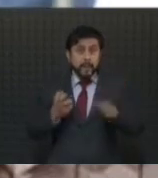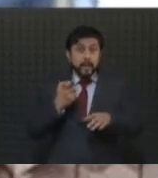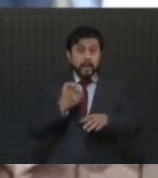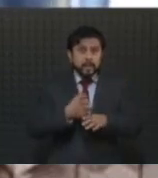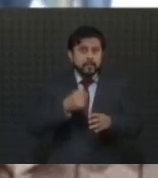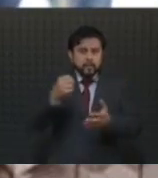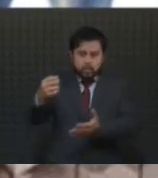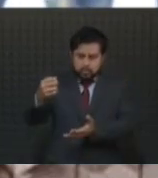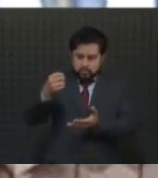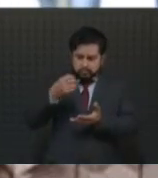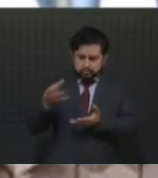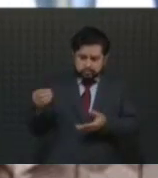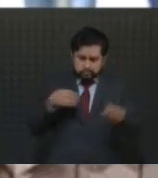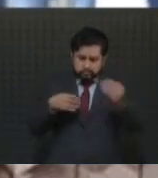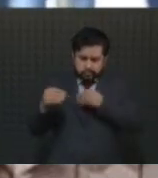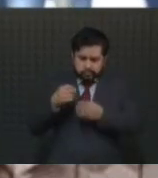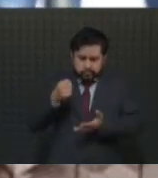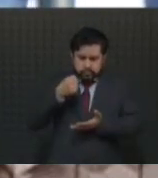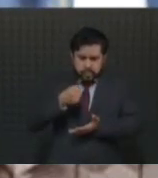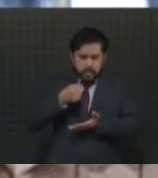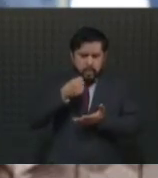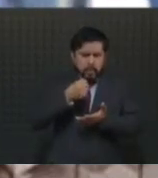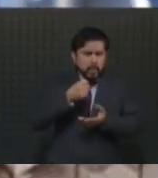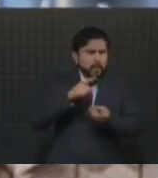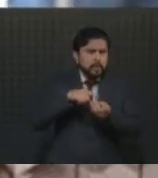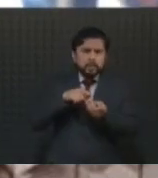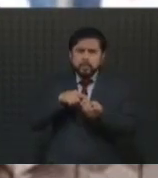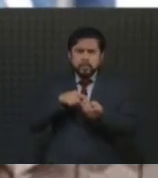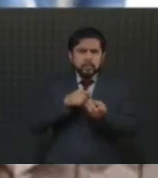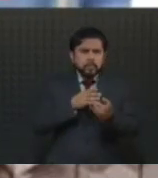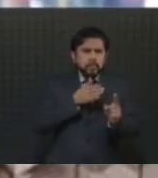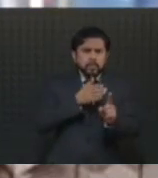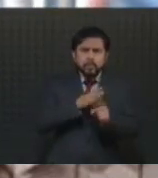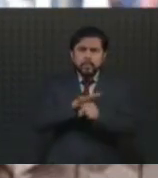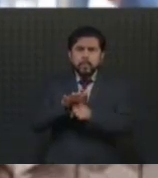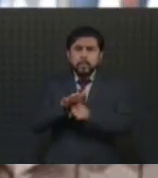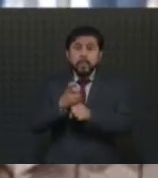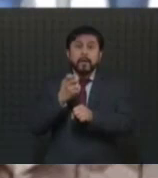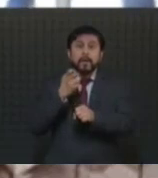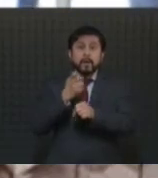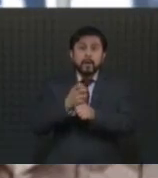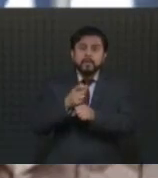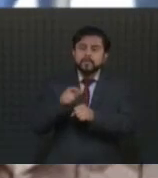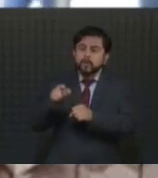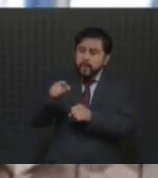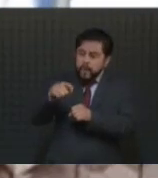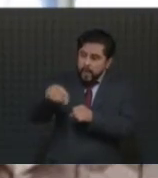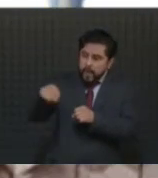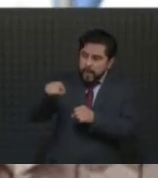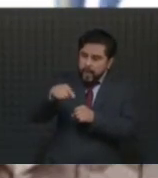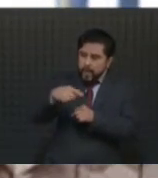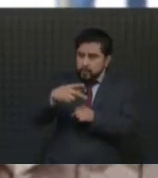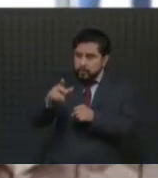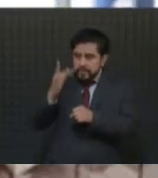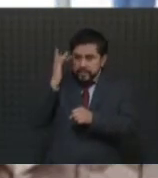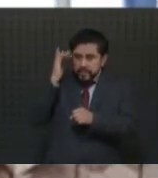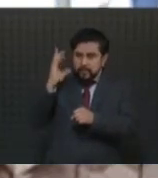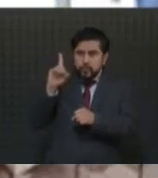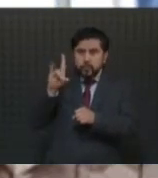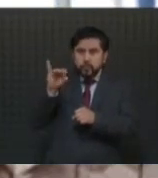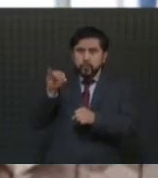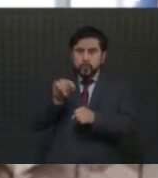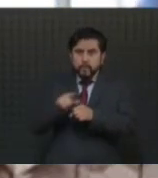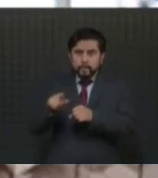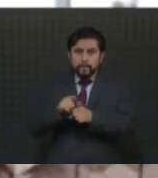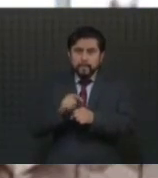a los habitantes de Santo Domingo, de Santa Úrsula, de Pedregales, pues lo que nos dieron. Porque gracias a ustedes pudimos estudiar. Y es